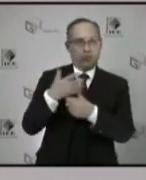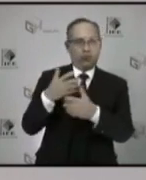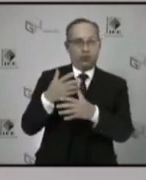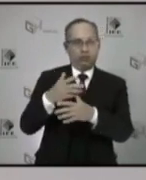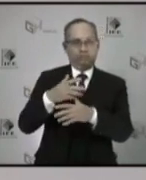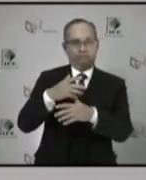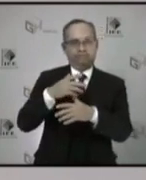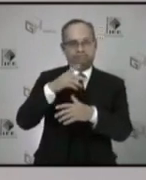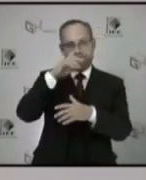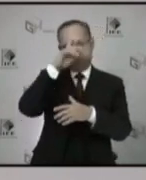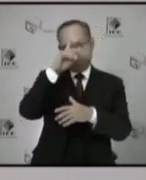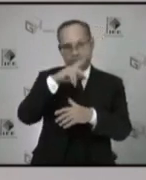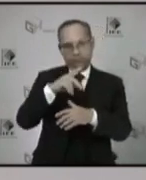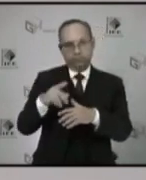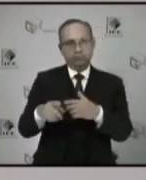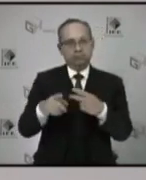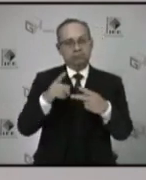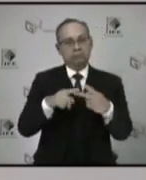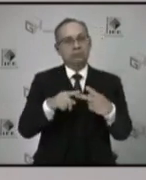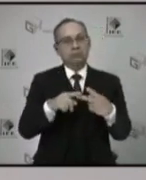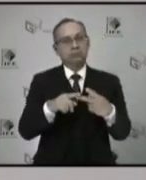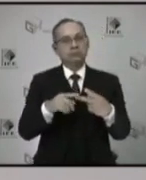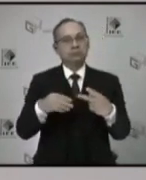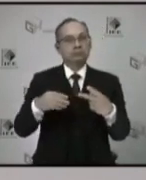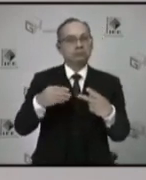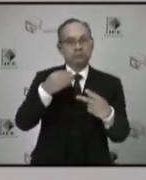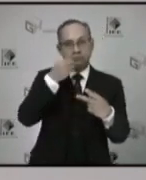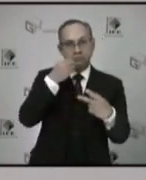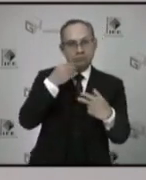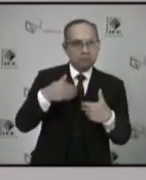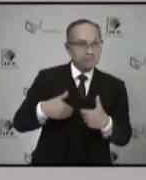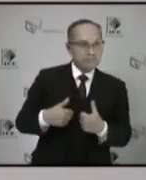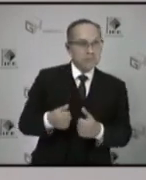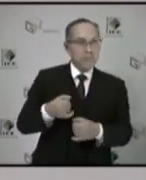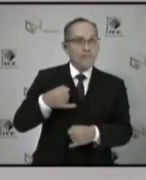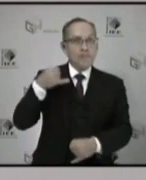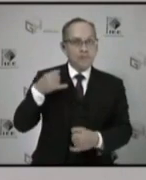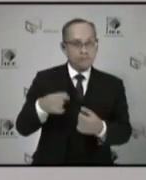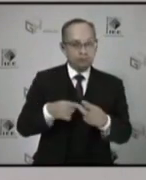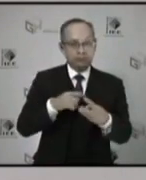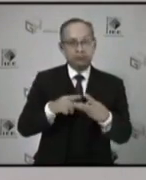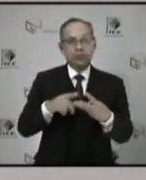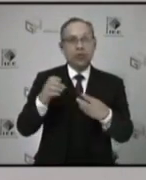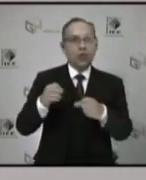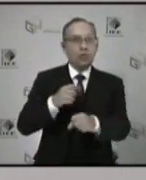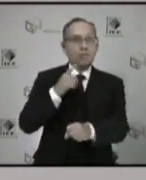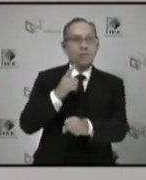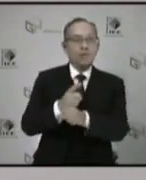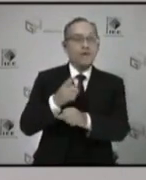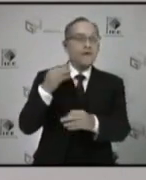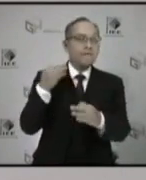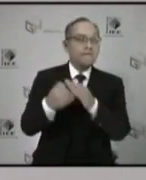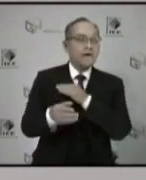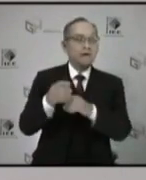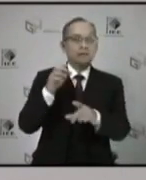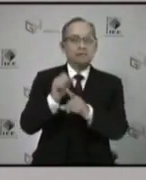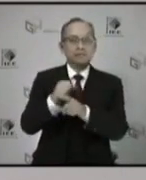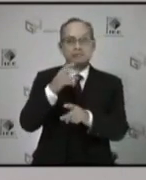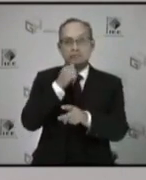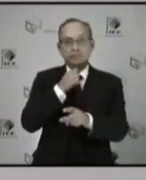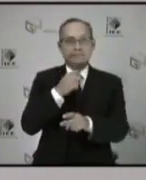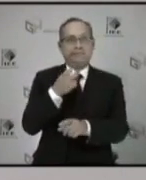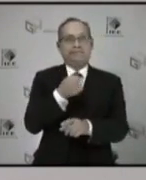pobreza ancestral, la desnutrición, la falta de oportunidades, eso lastima, lacera,